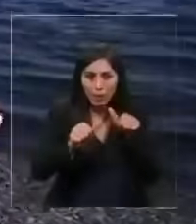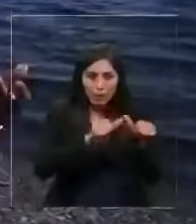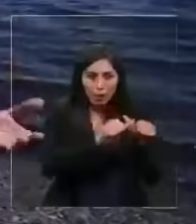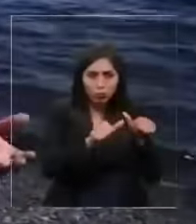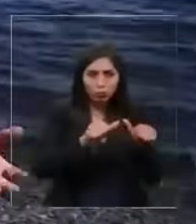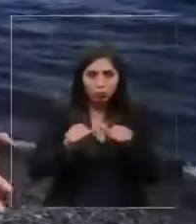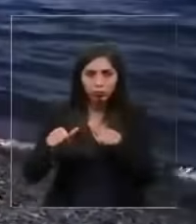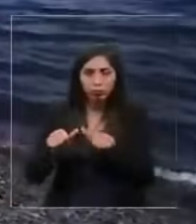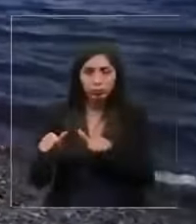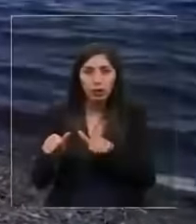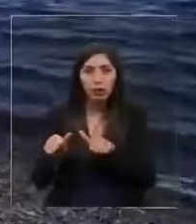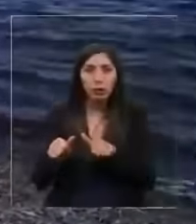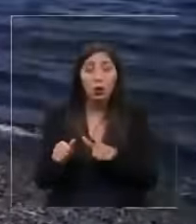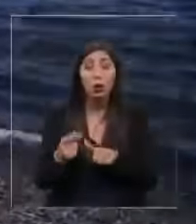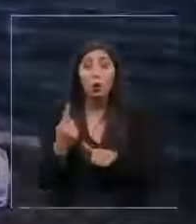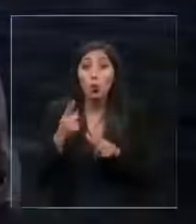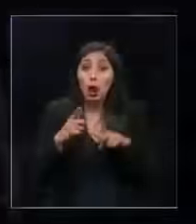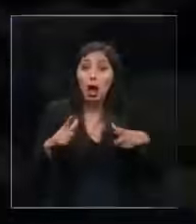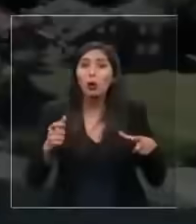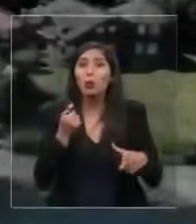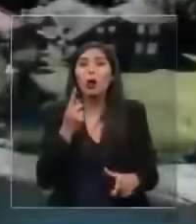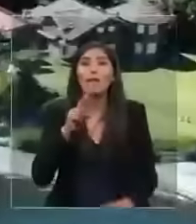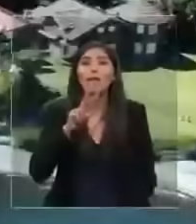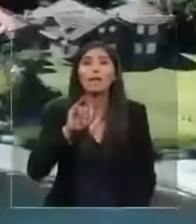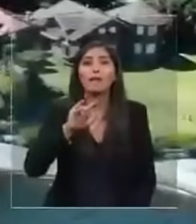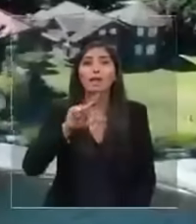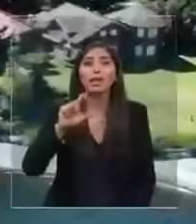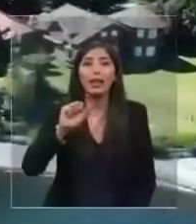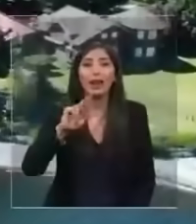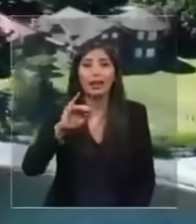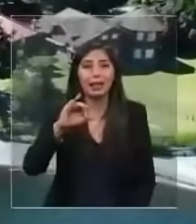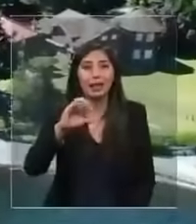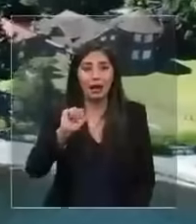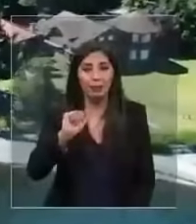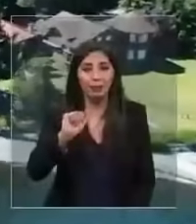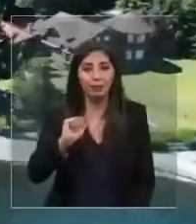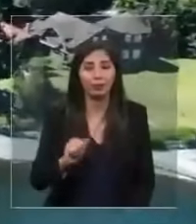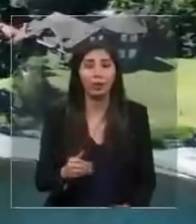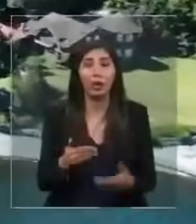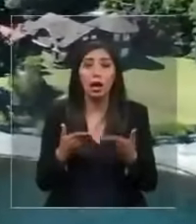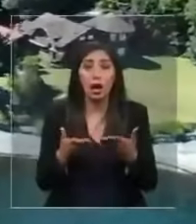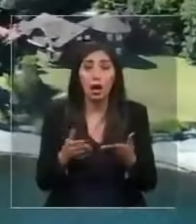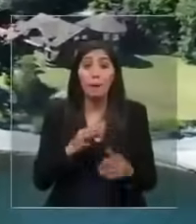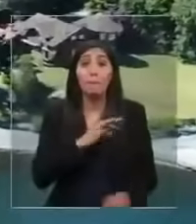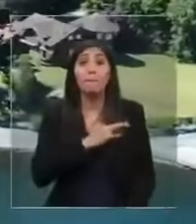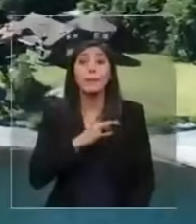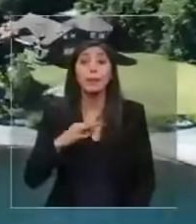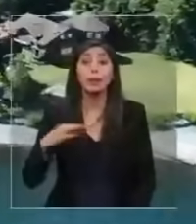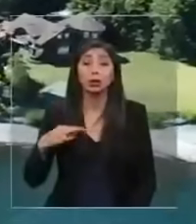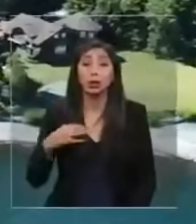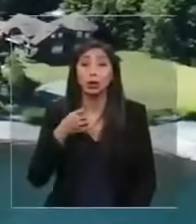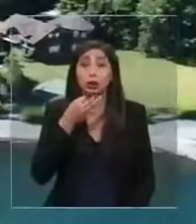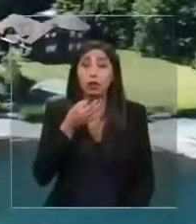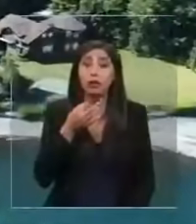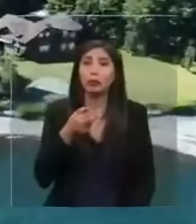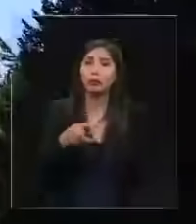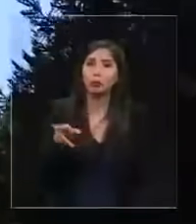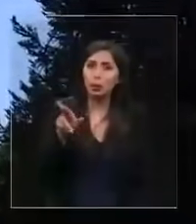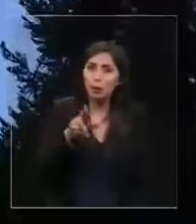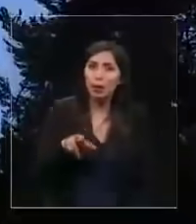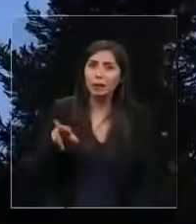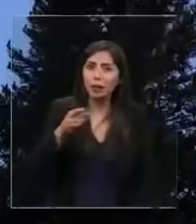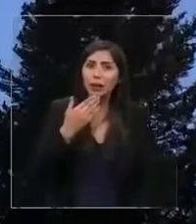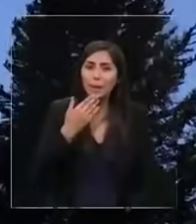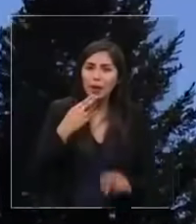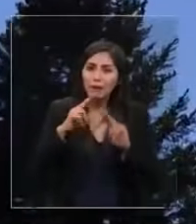sucesivamente. Y uno de los lagos era el lago Villarrica. Un plan de delimitación que dicen desde el ministerio va a comenzar a repetir en otras